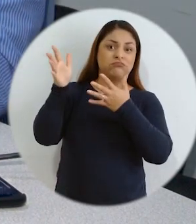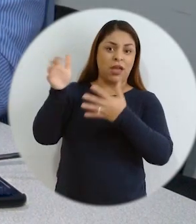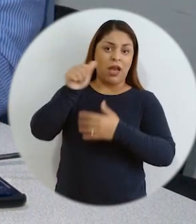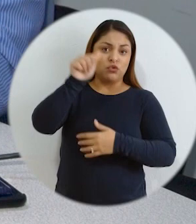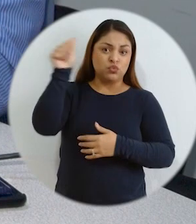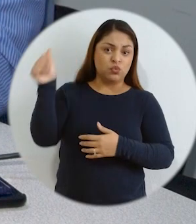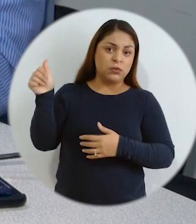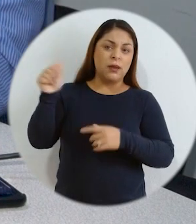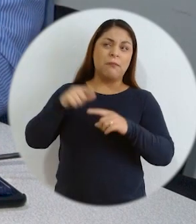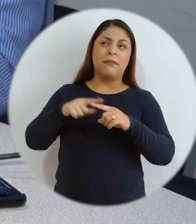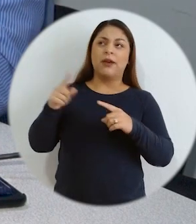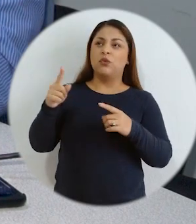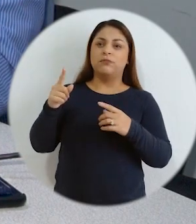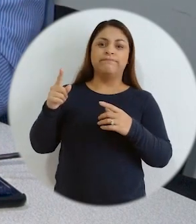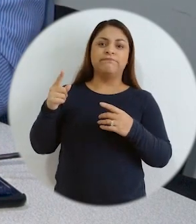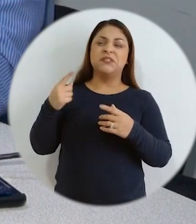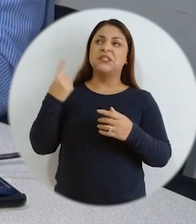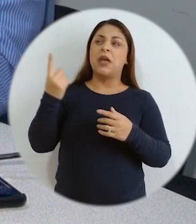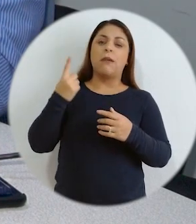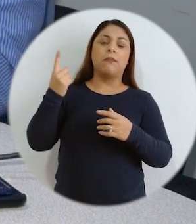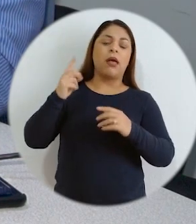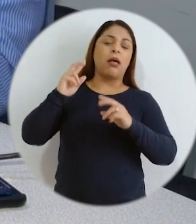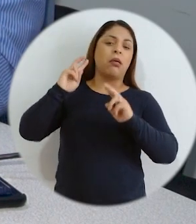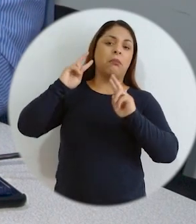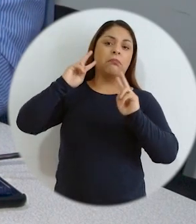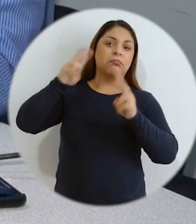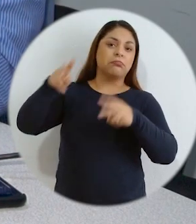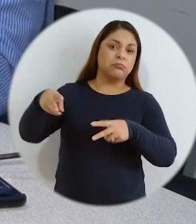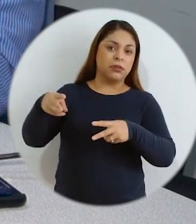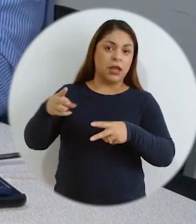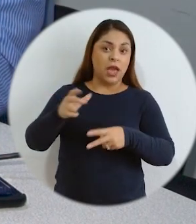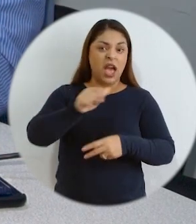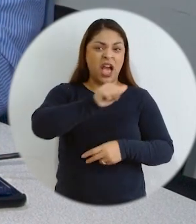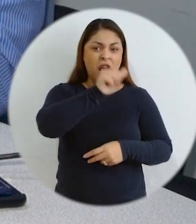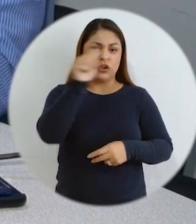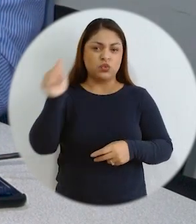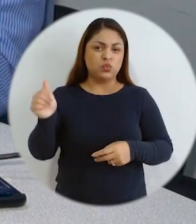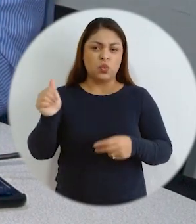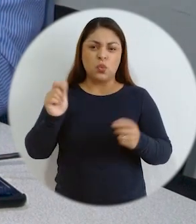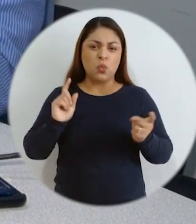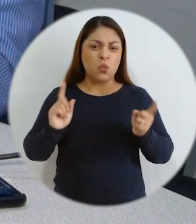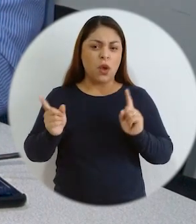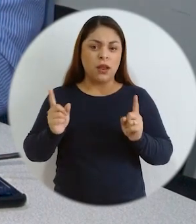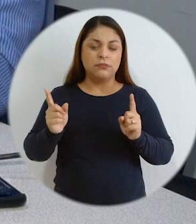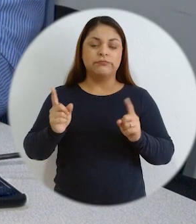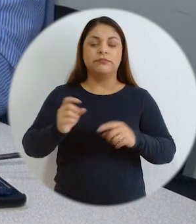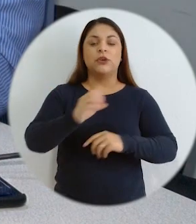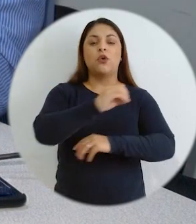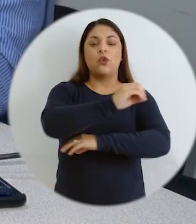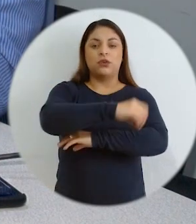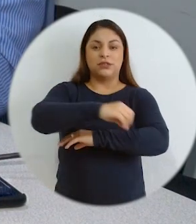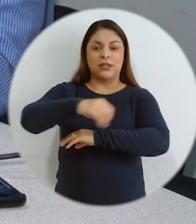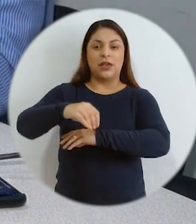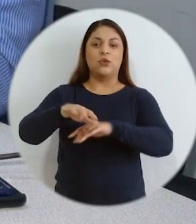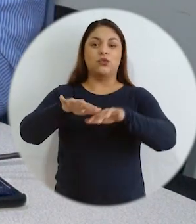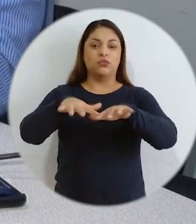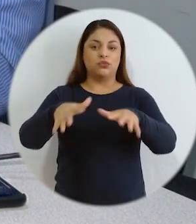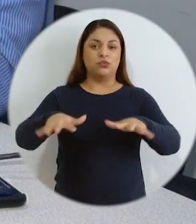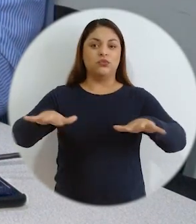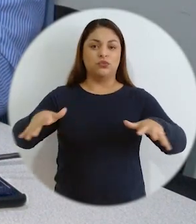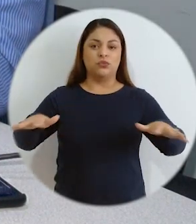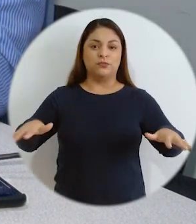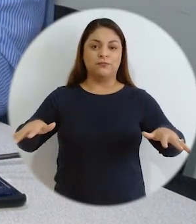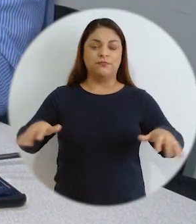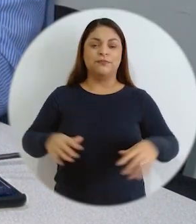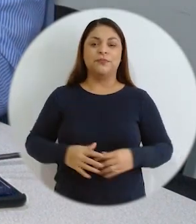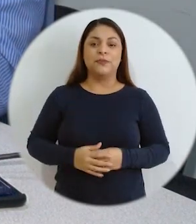siempre, lo hemos relegado. Y cuando hablo de lo azul, hago referencia a nuestros mares y el océano, sí,